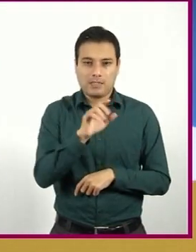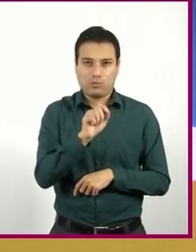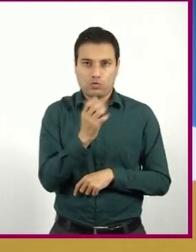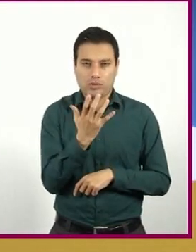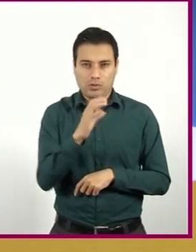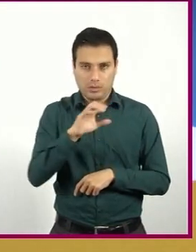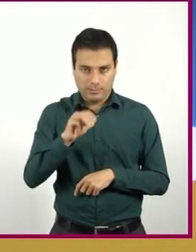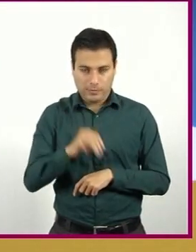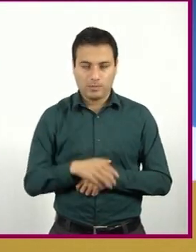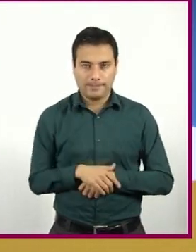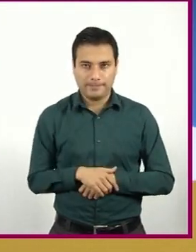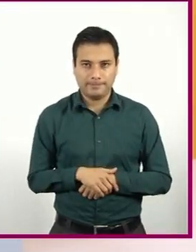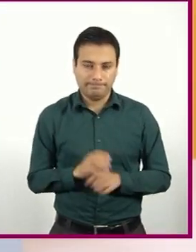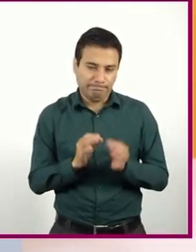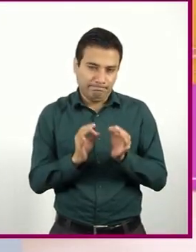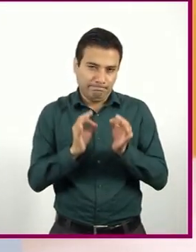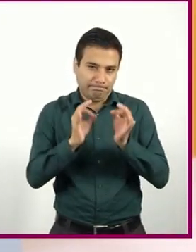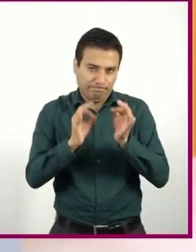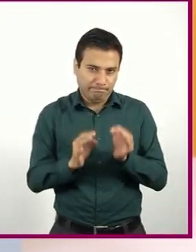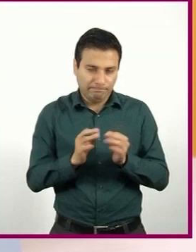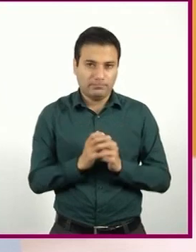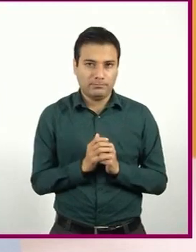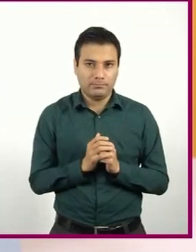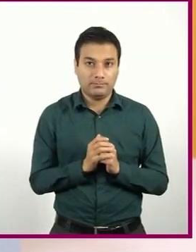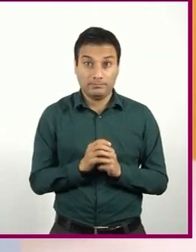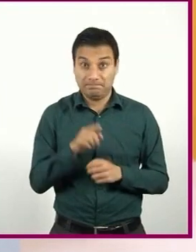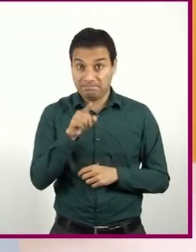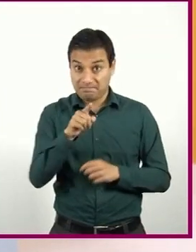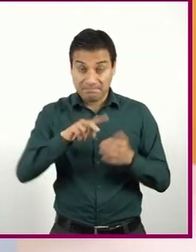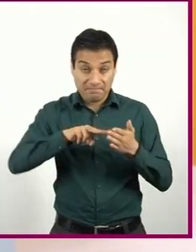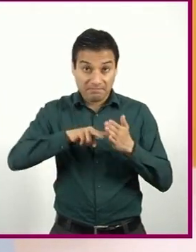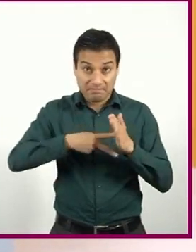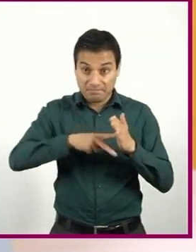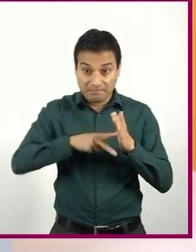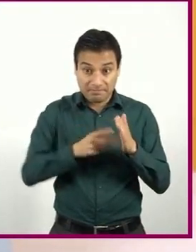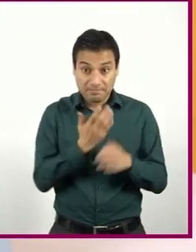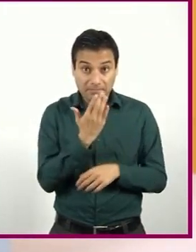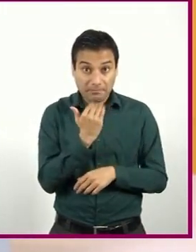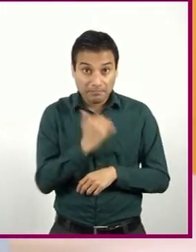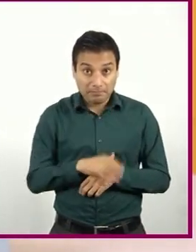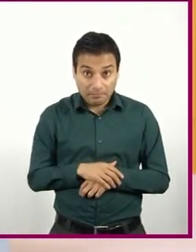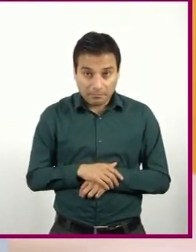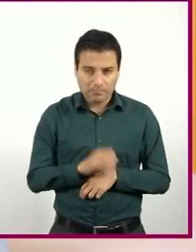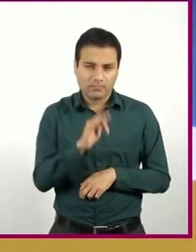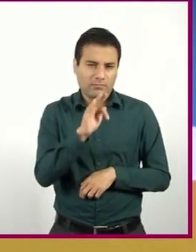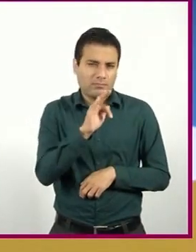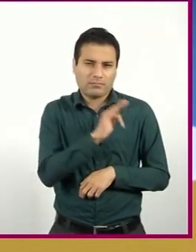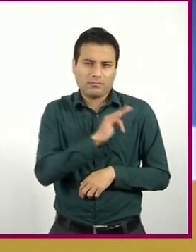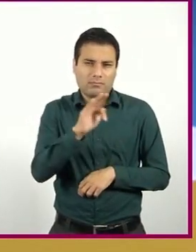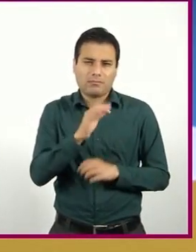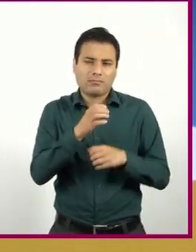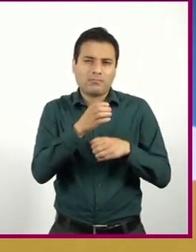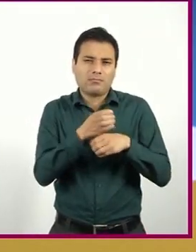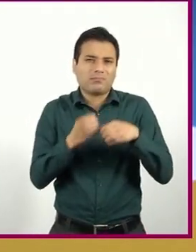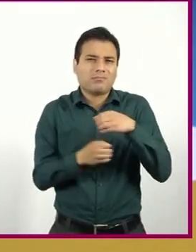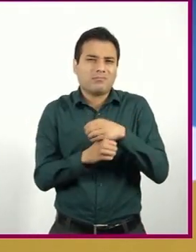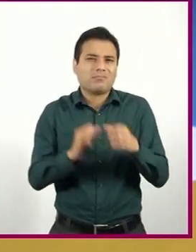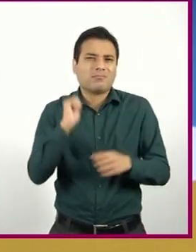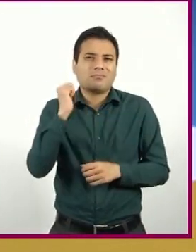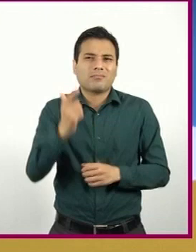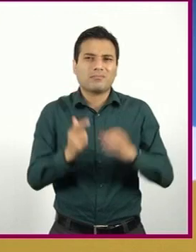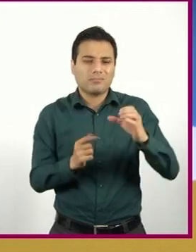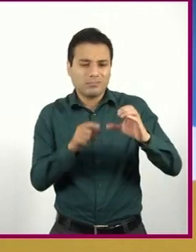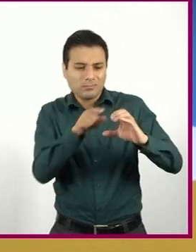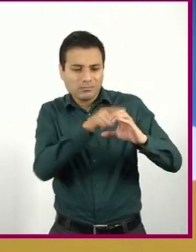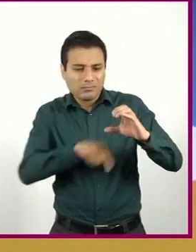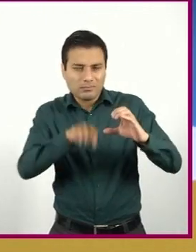las hojas. Si no tienen a la mano compás, pueden utilizar cualquier objeto con forma circular que tengan en